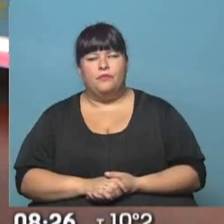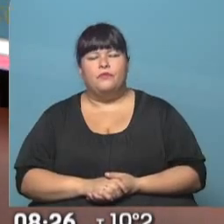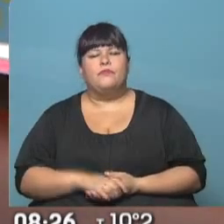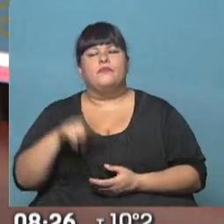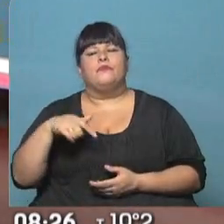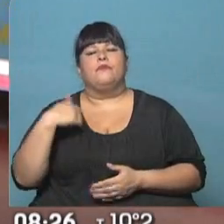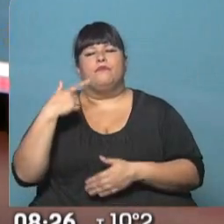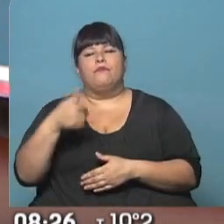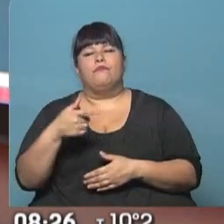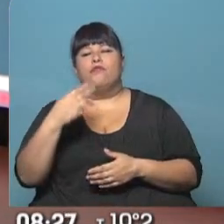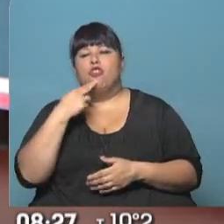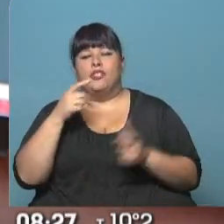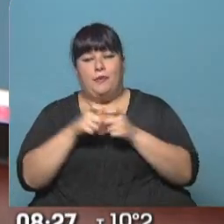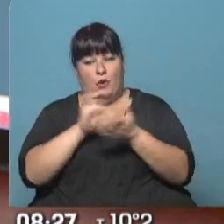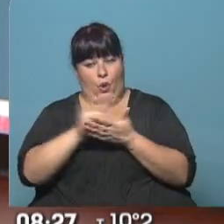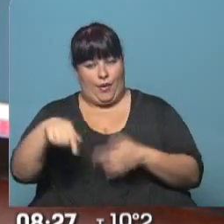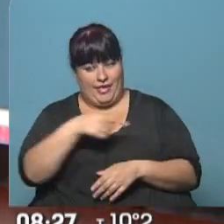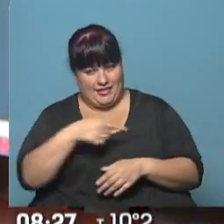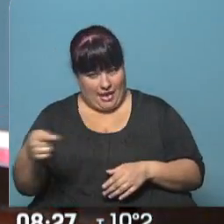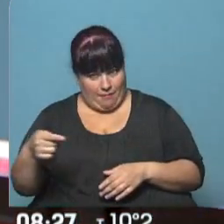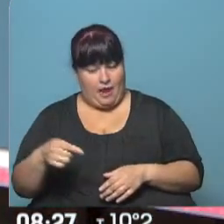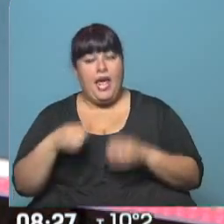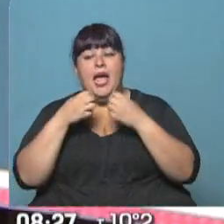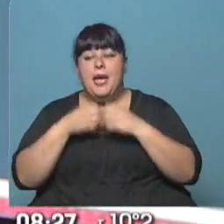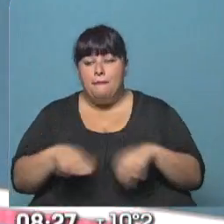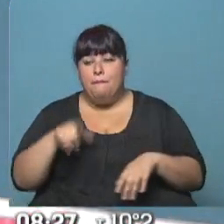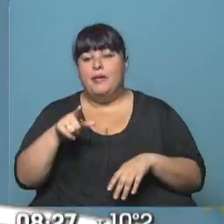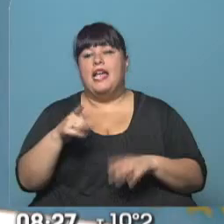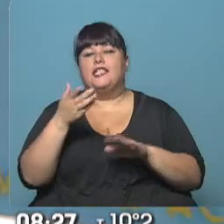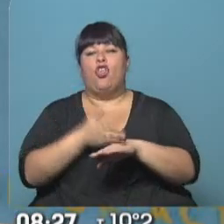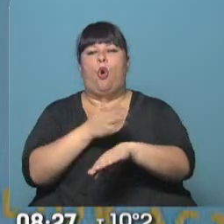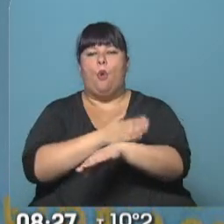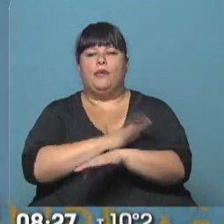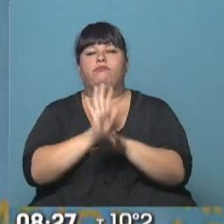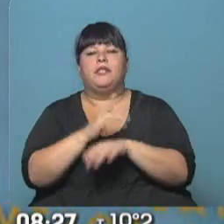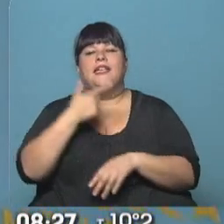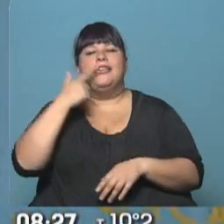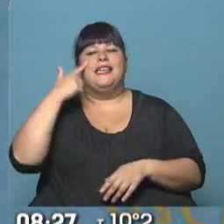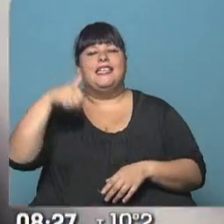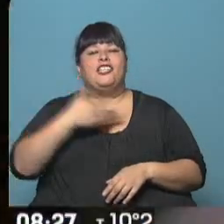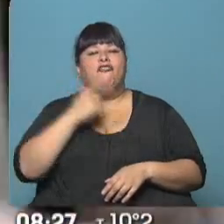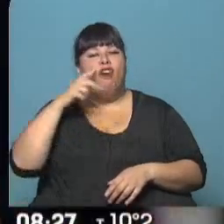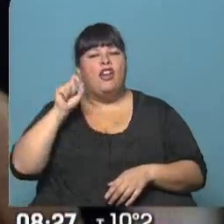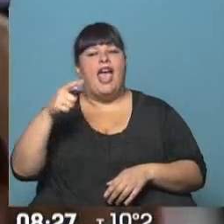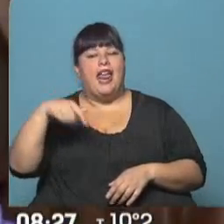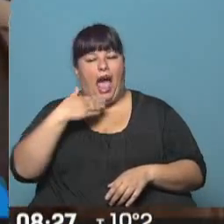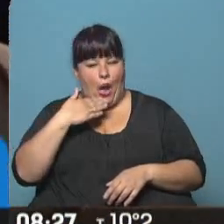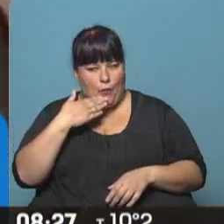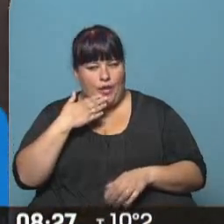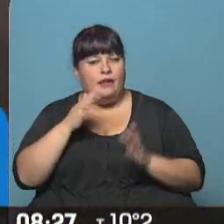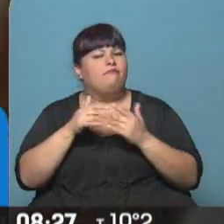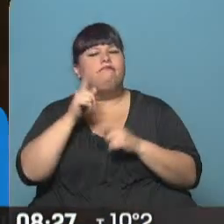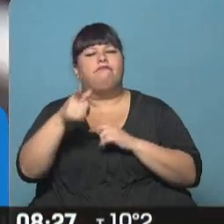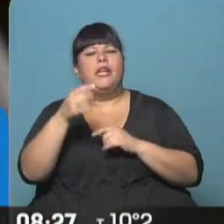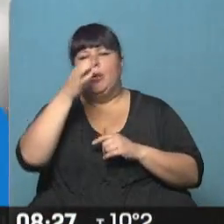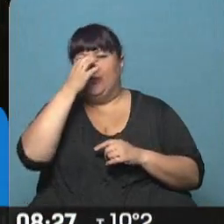el camino de los 11 estrenos de esta semana y arrancamos por un documental. Se llama Sinfonía en Abril y nos lleva